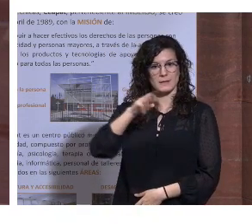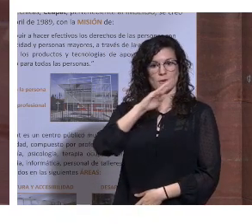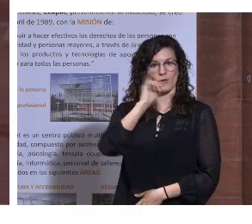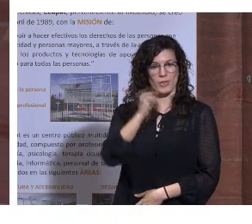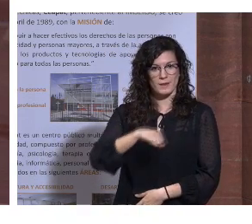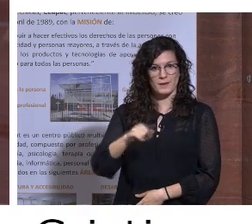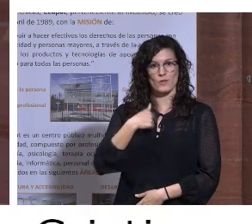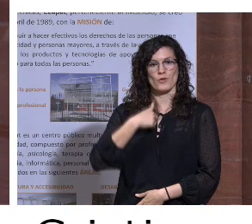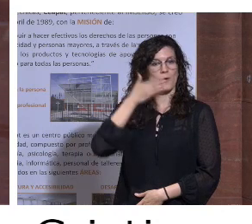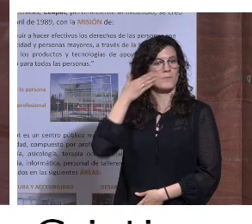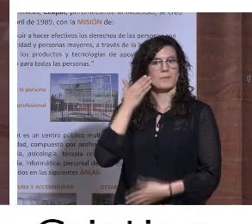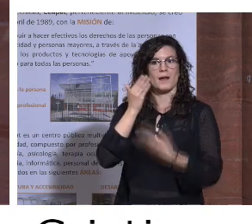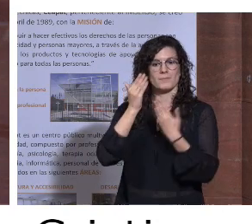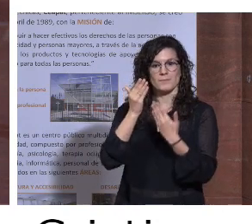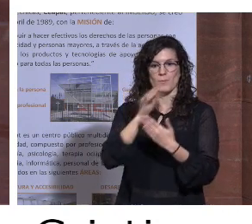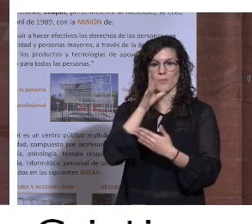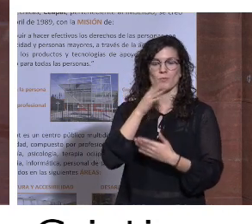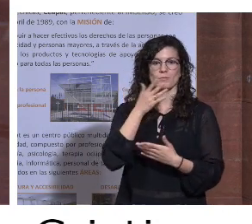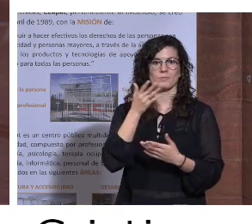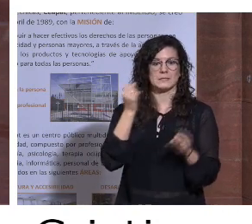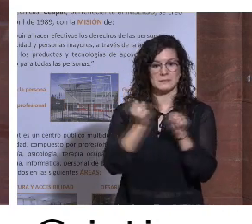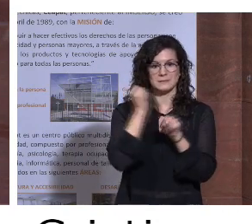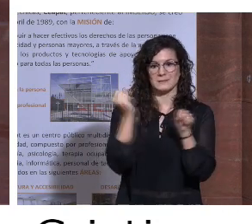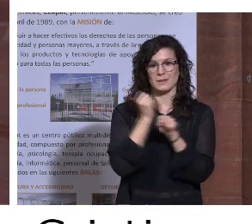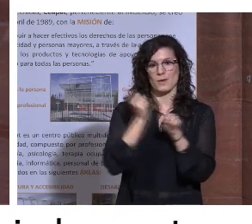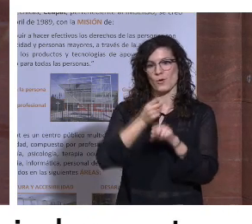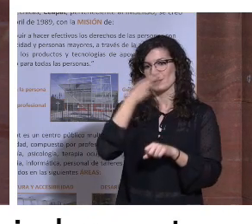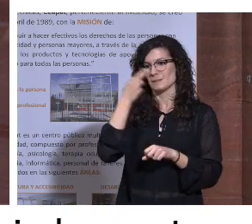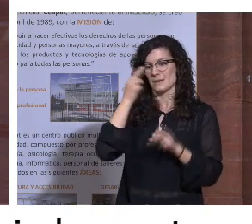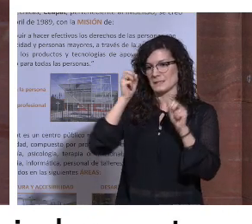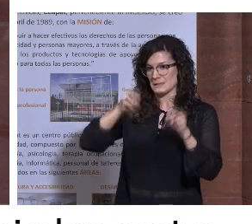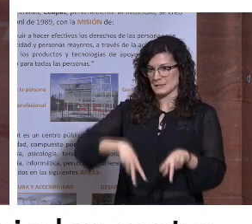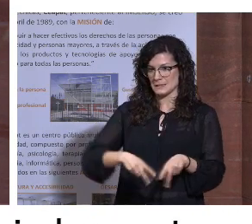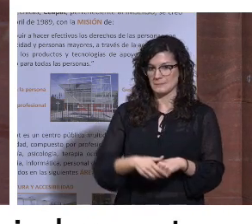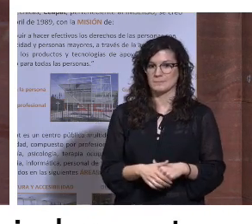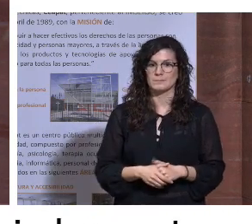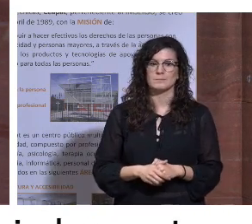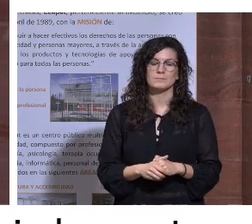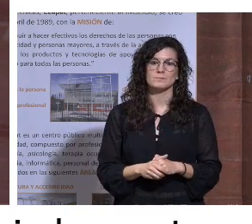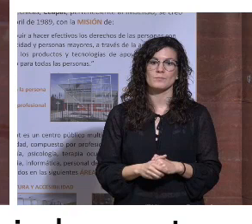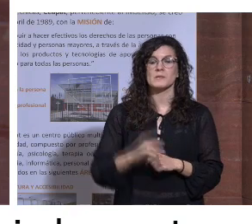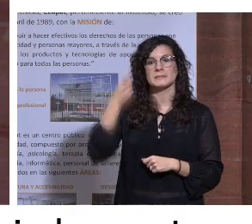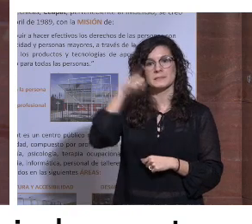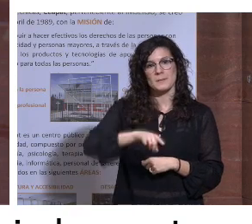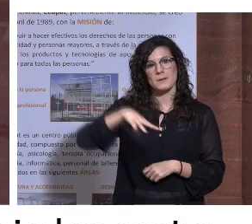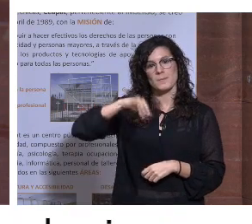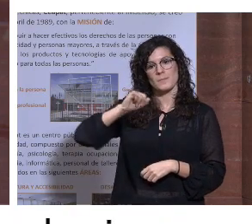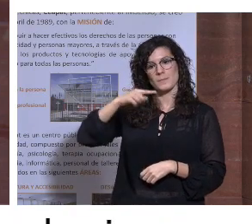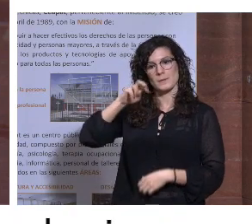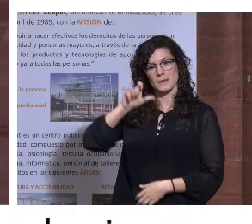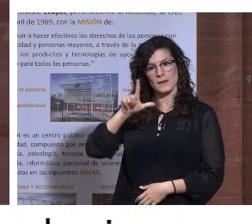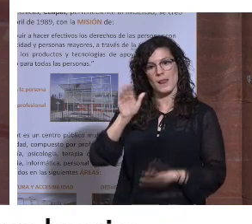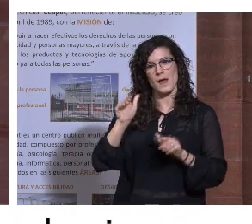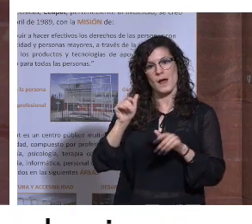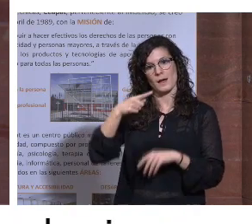admiro especialmente por el enorme y desinteresado trabajo realizado, así como a Miguel Ángel Valero, en cuyas manos